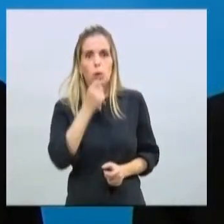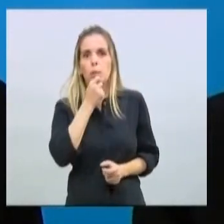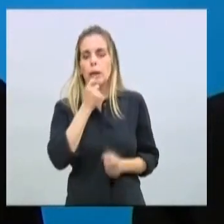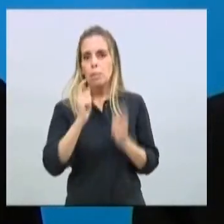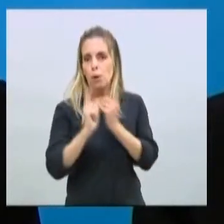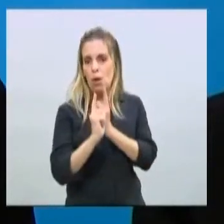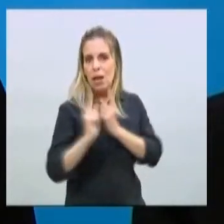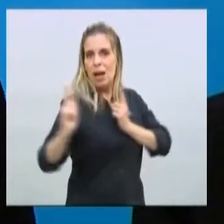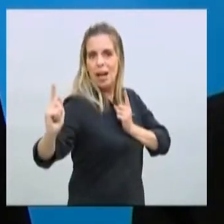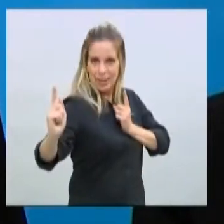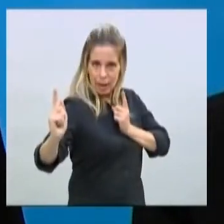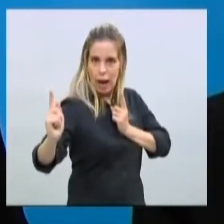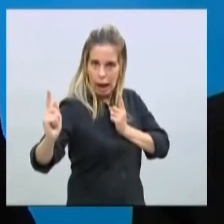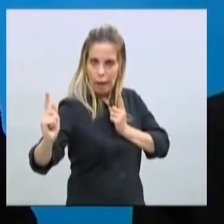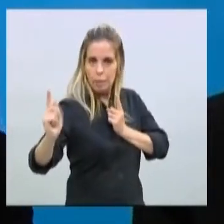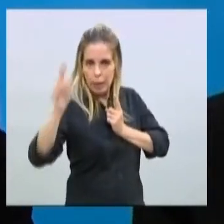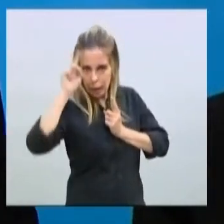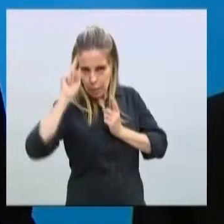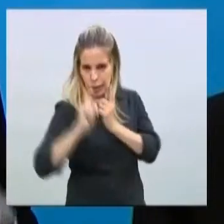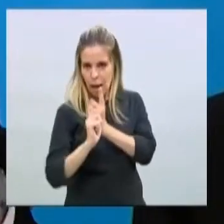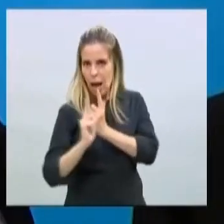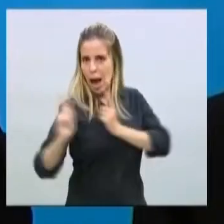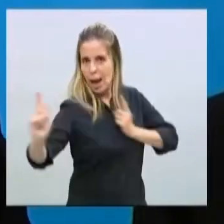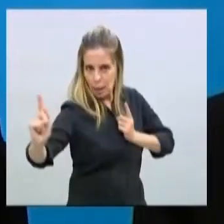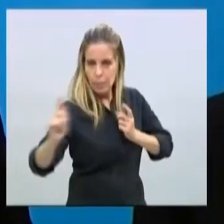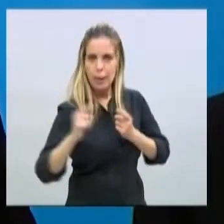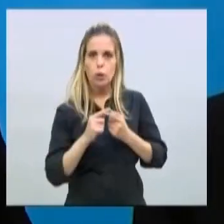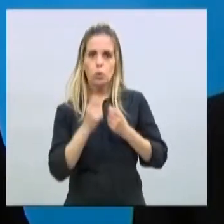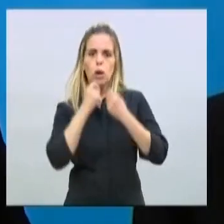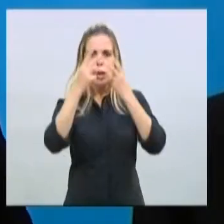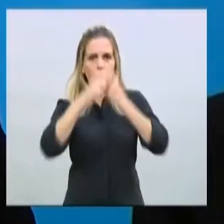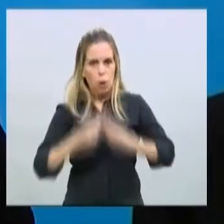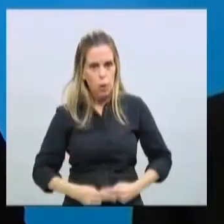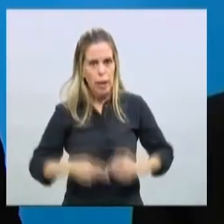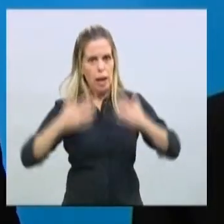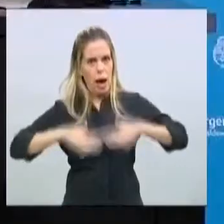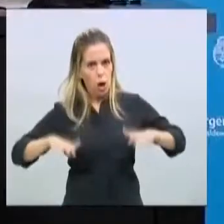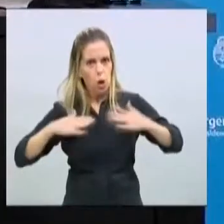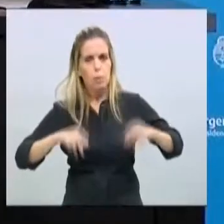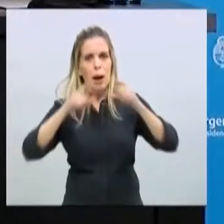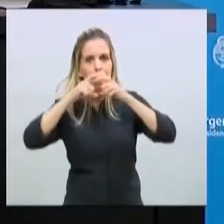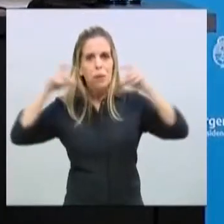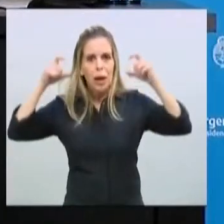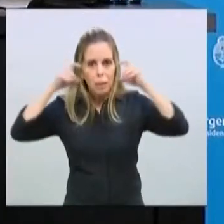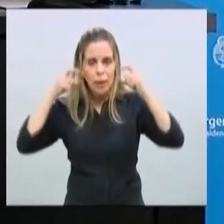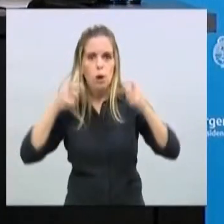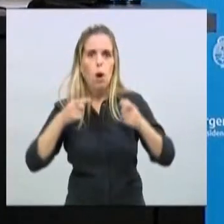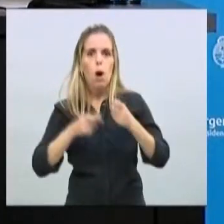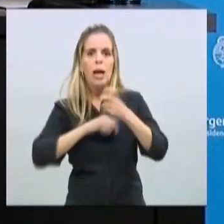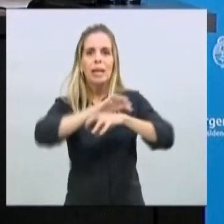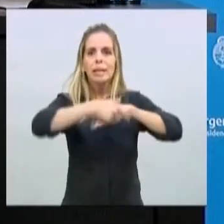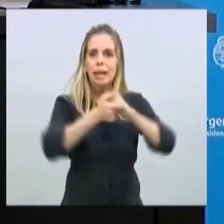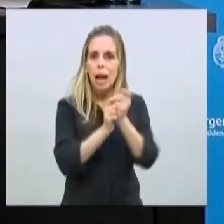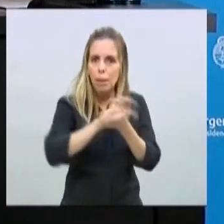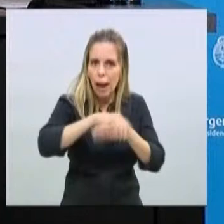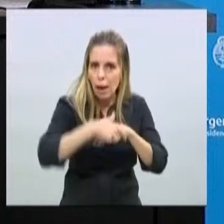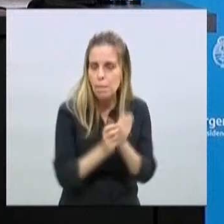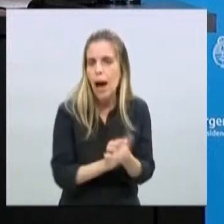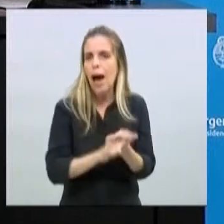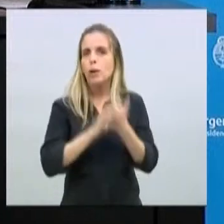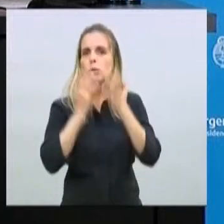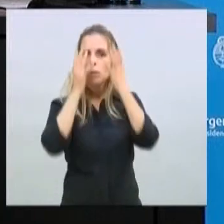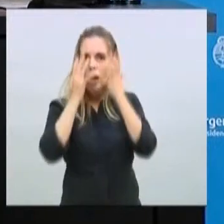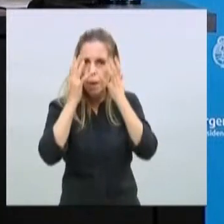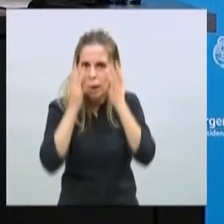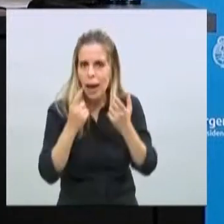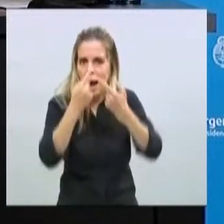otro, si uno se cuida con un barbijo, si uno mantiene permanentemente higienizadas sus manos, si uno